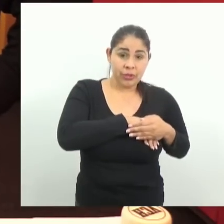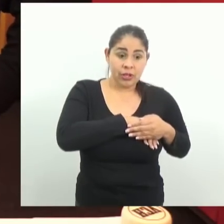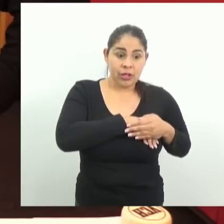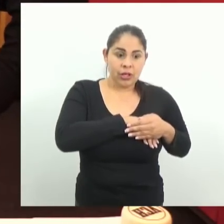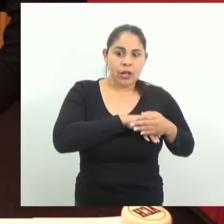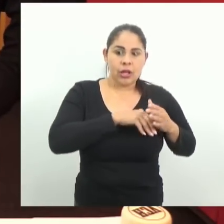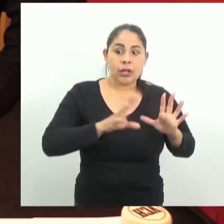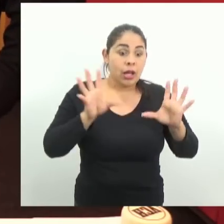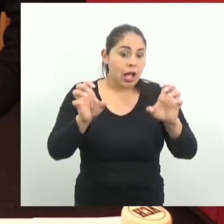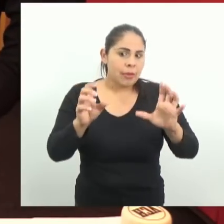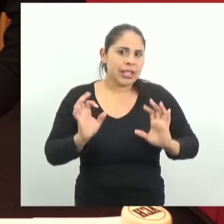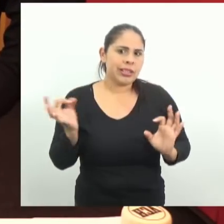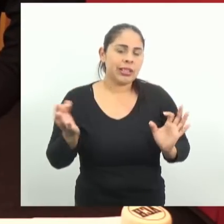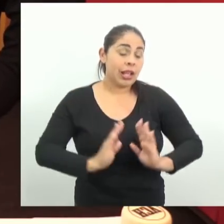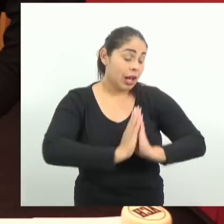Y déjame explicarte.